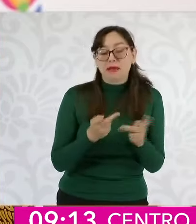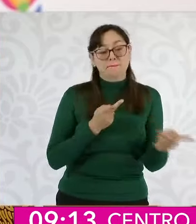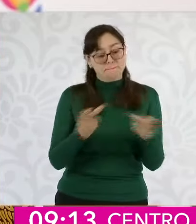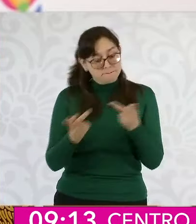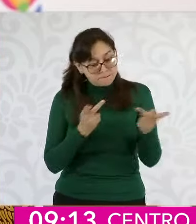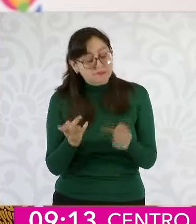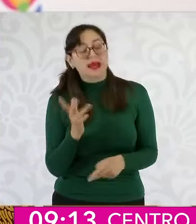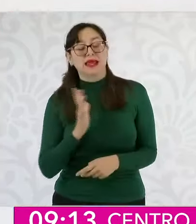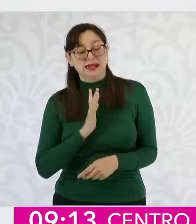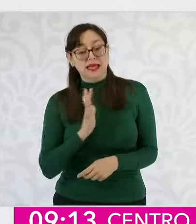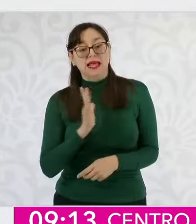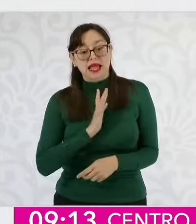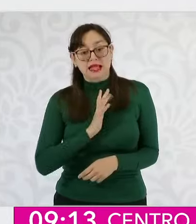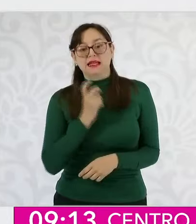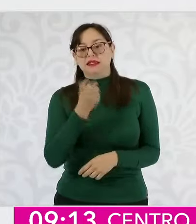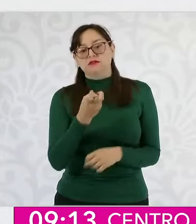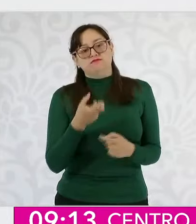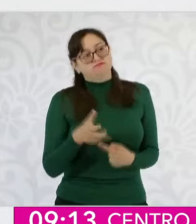Entonces,